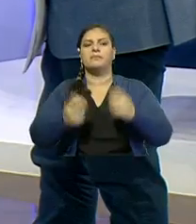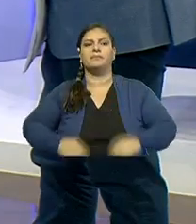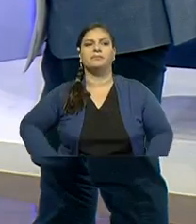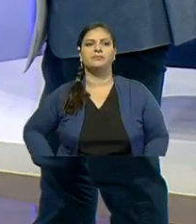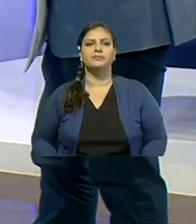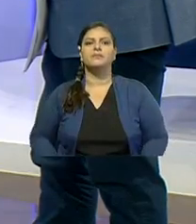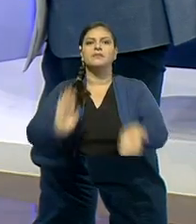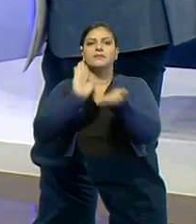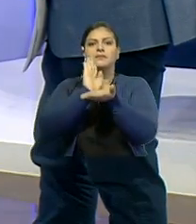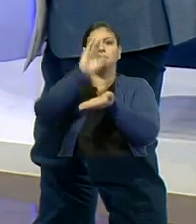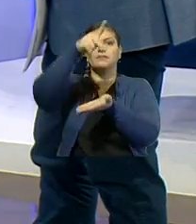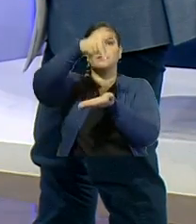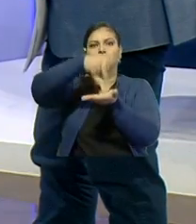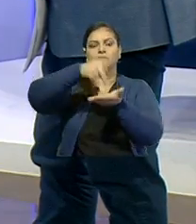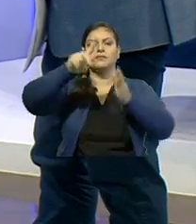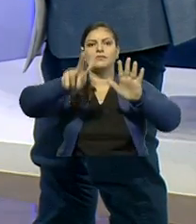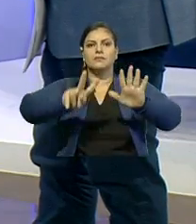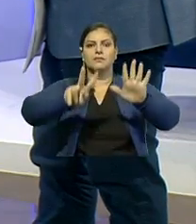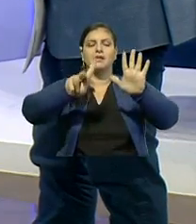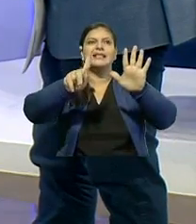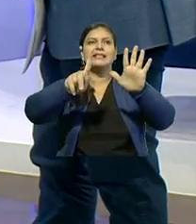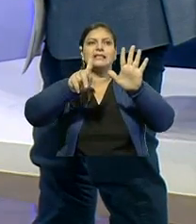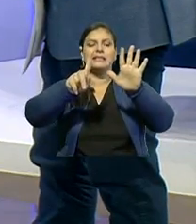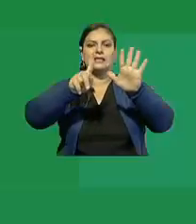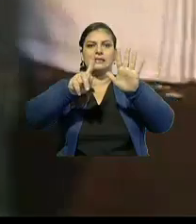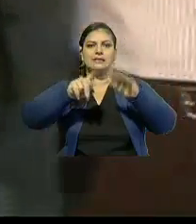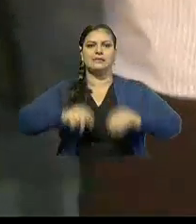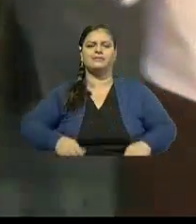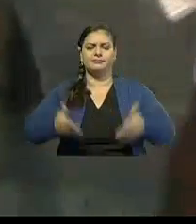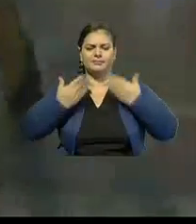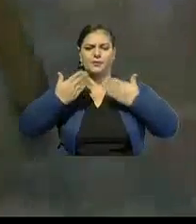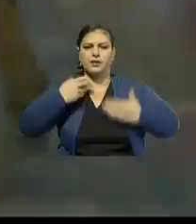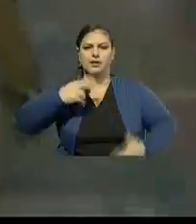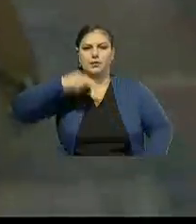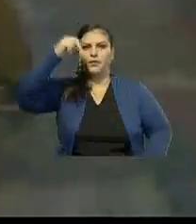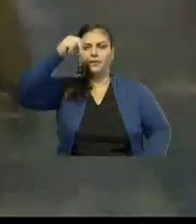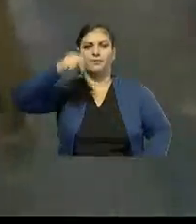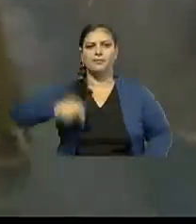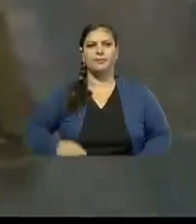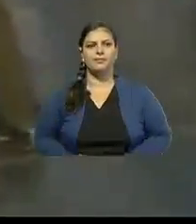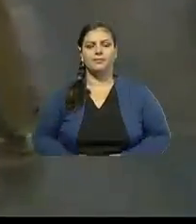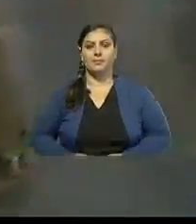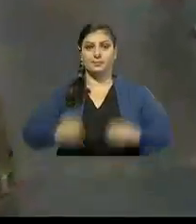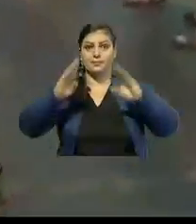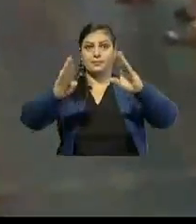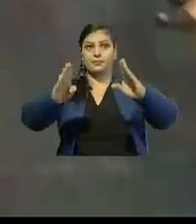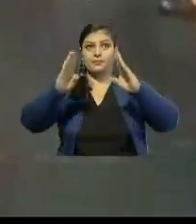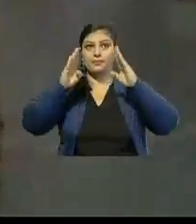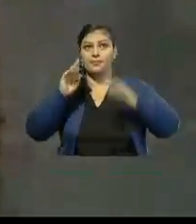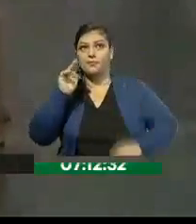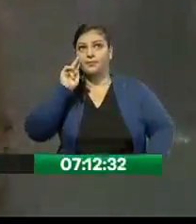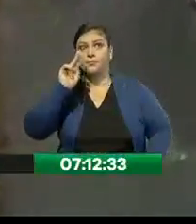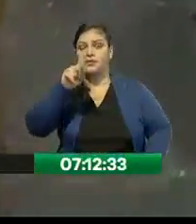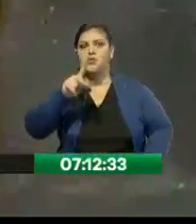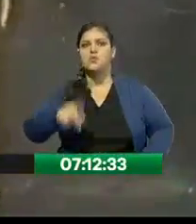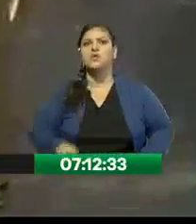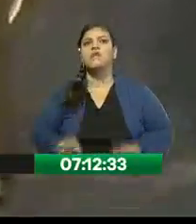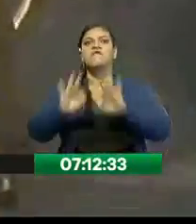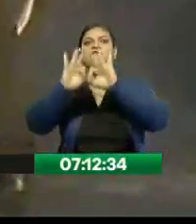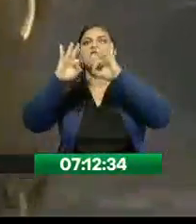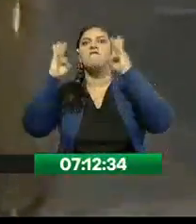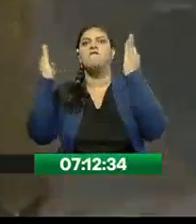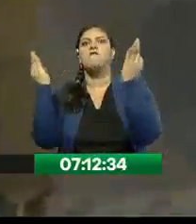de Bastión Popular noroeste de Guayaquil. Presten mucha atención. Los integrantes de una familia